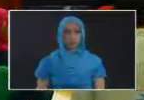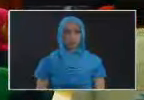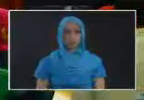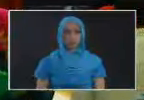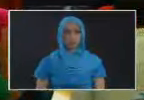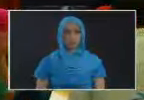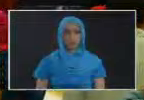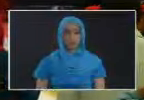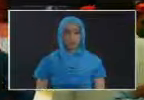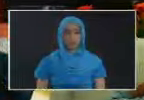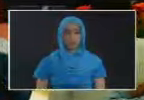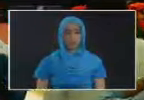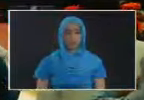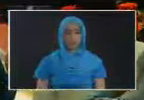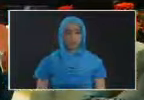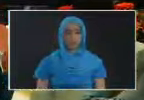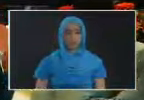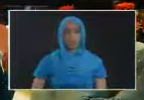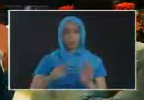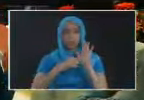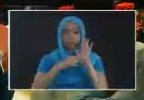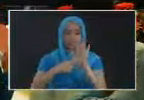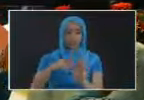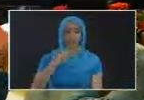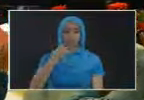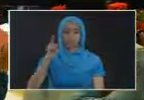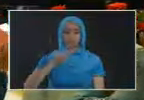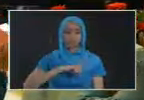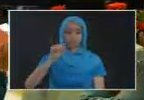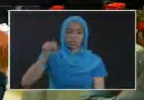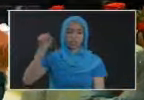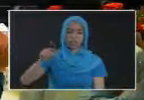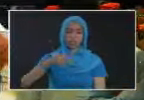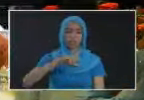Presencia de Dios hay en este lugar.